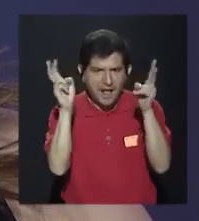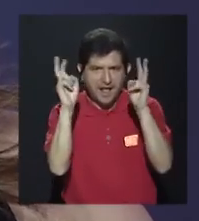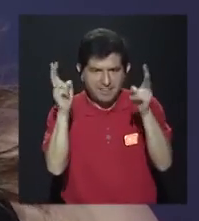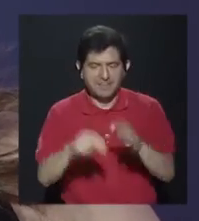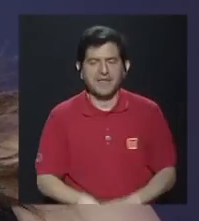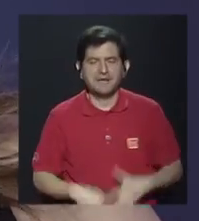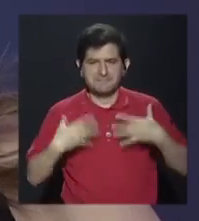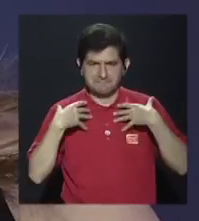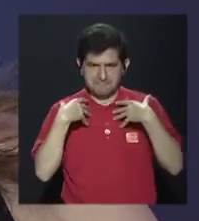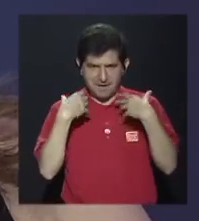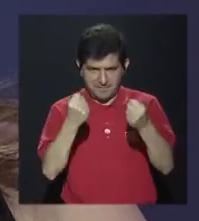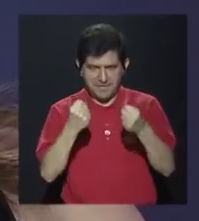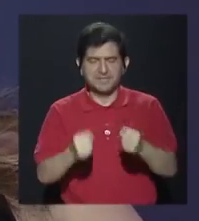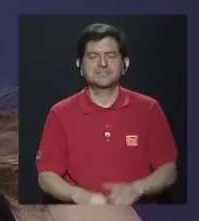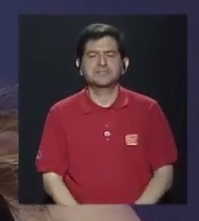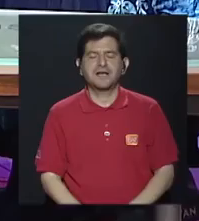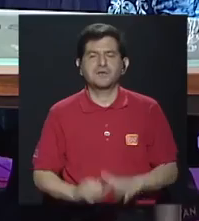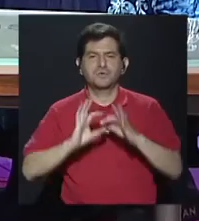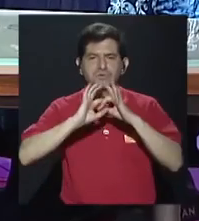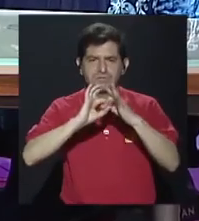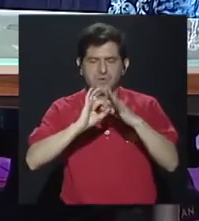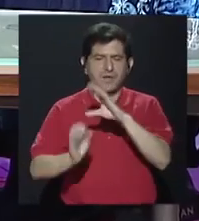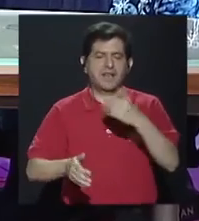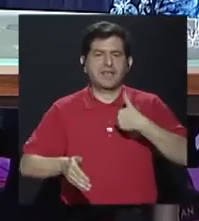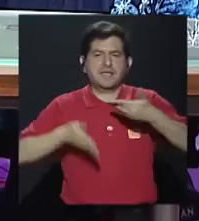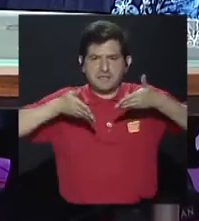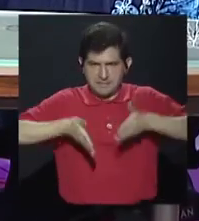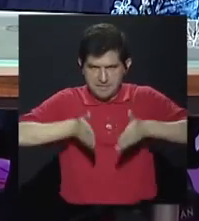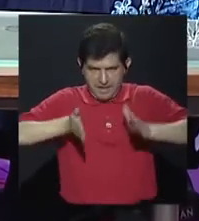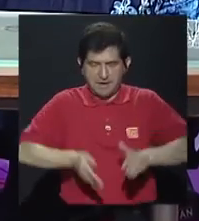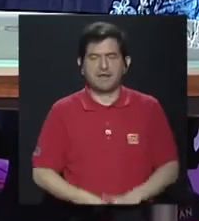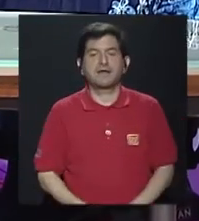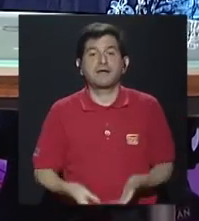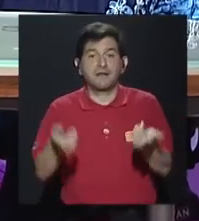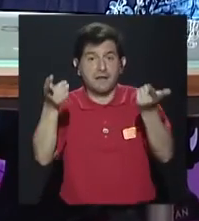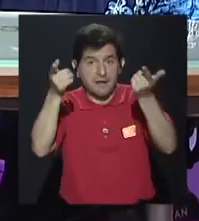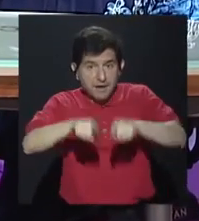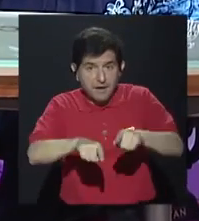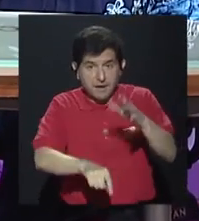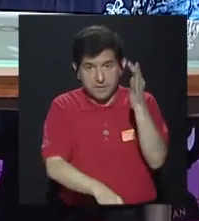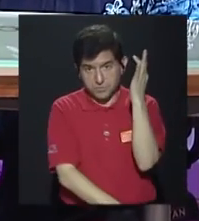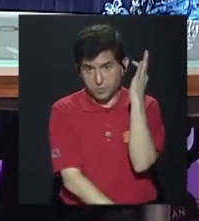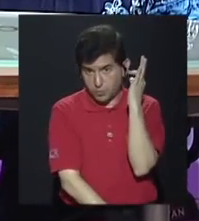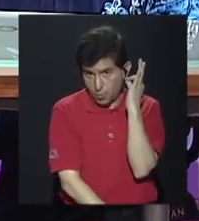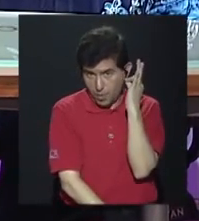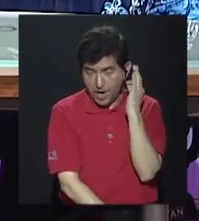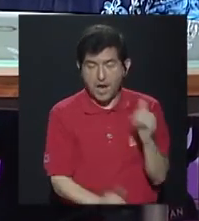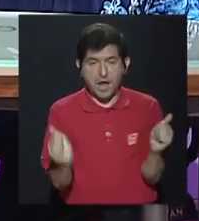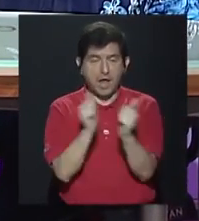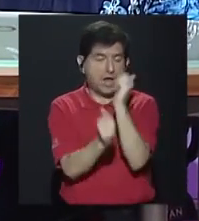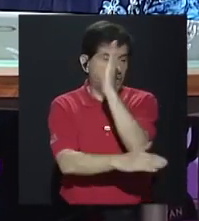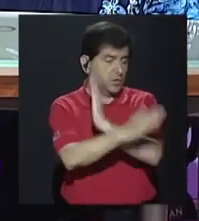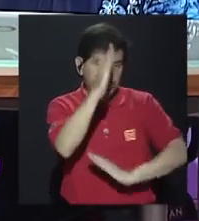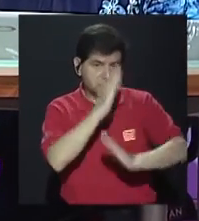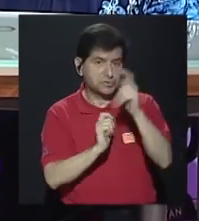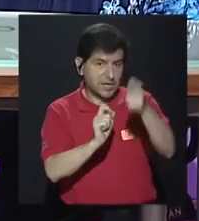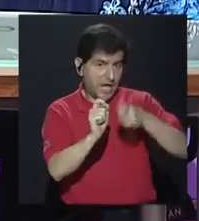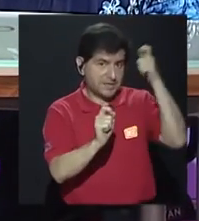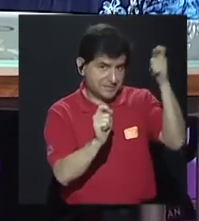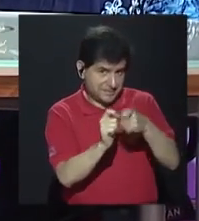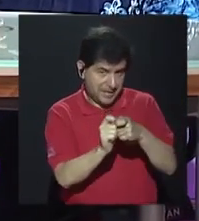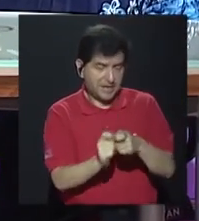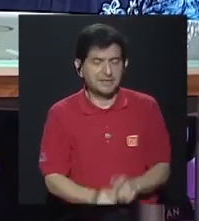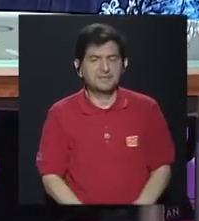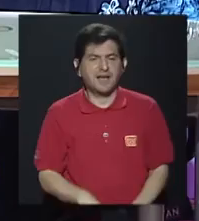de salud reproductiva. Y en el caso específico de las mujeres con discapacidad, porque